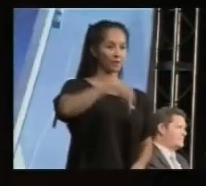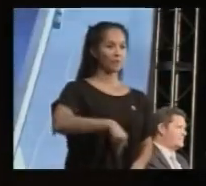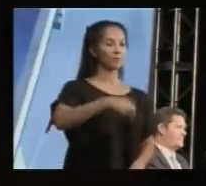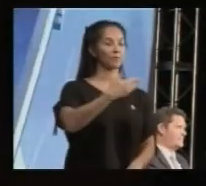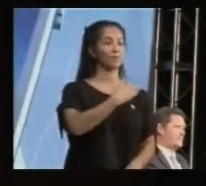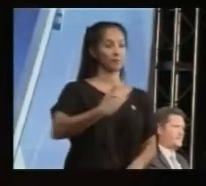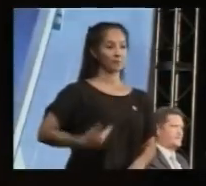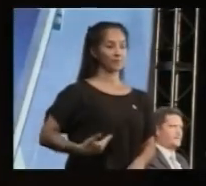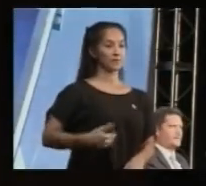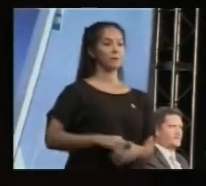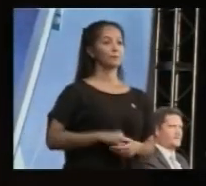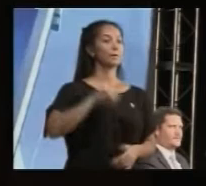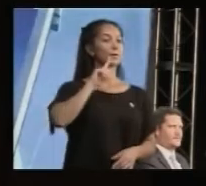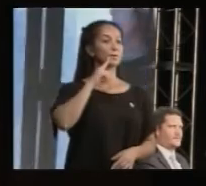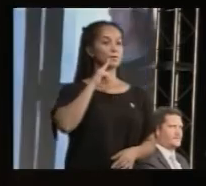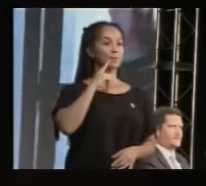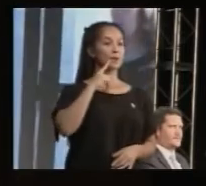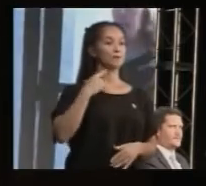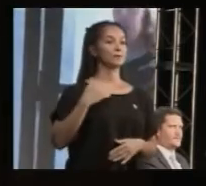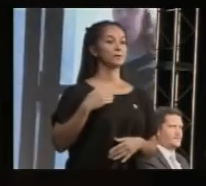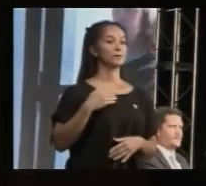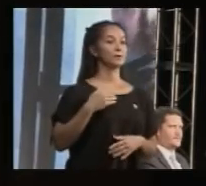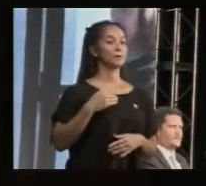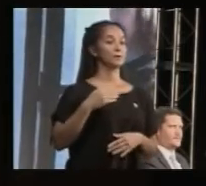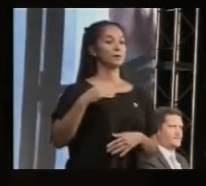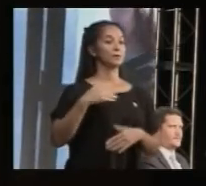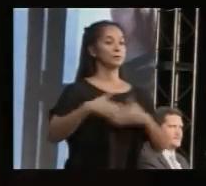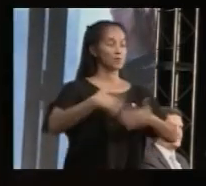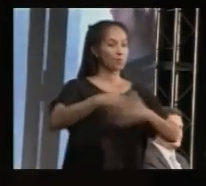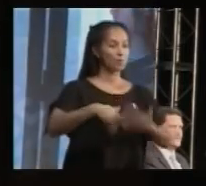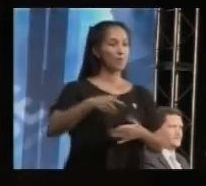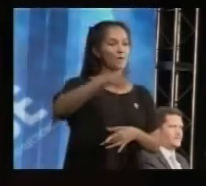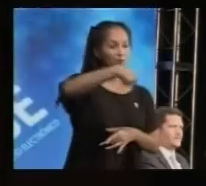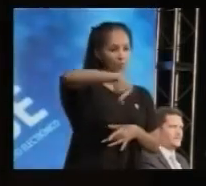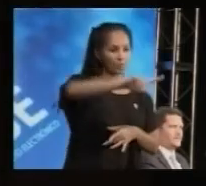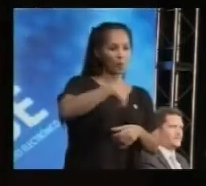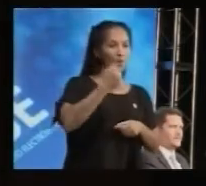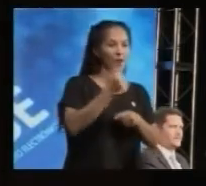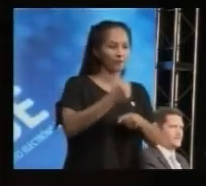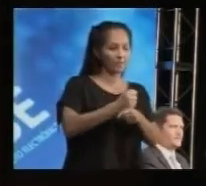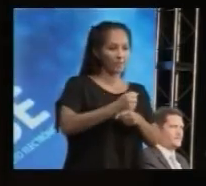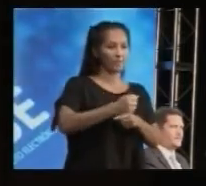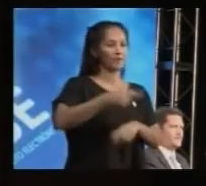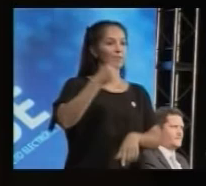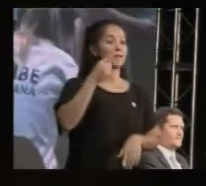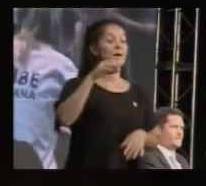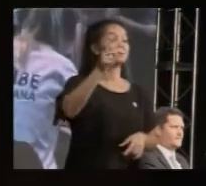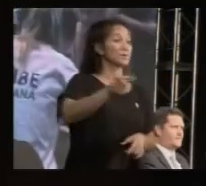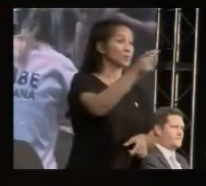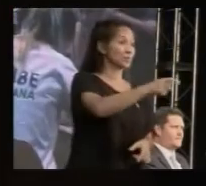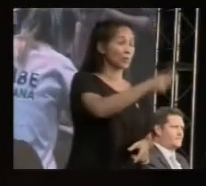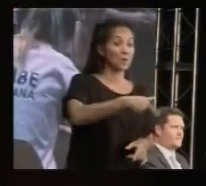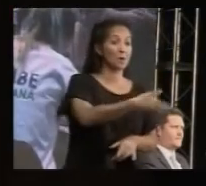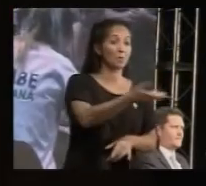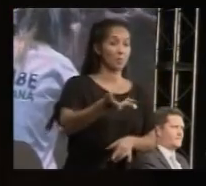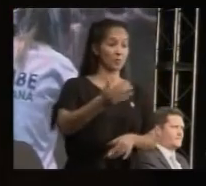concepto del municipio ocupándose de todo el quehacer y toda la circunstancia del vecino y de la vecina fue